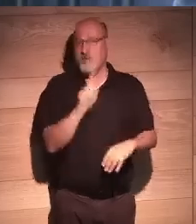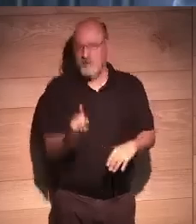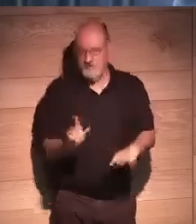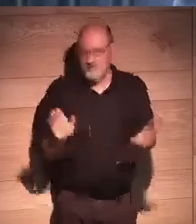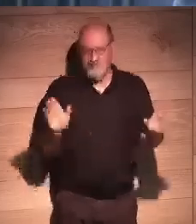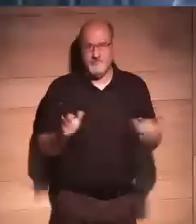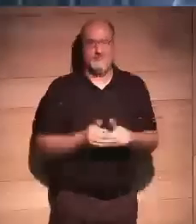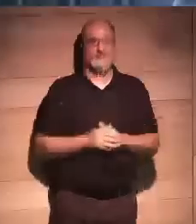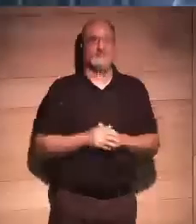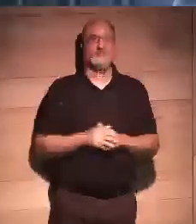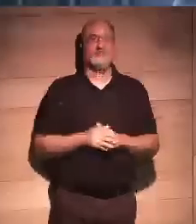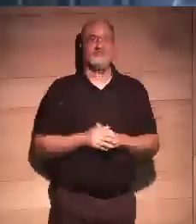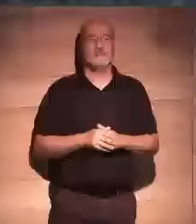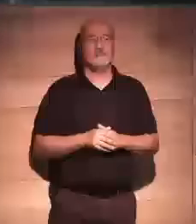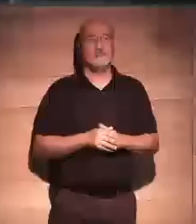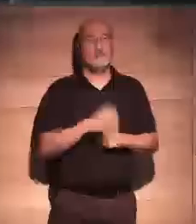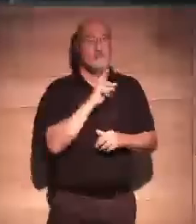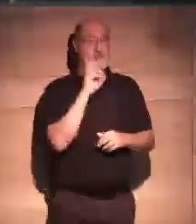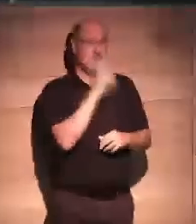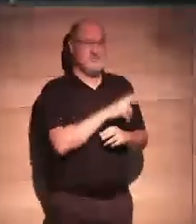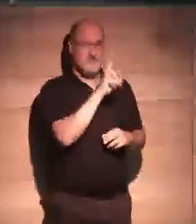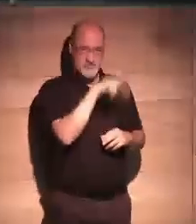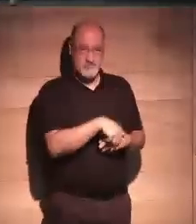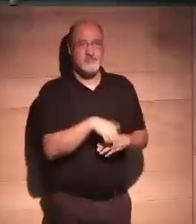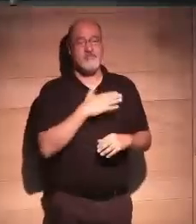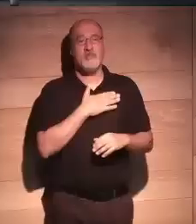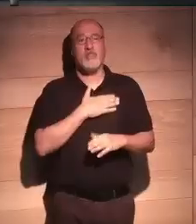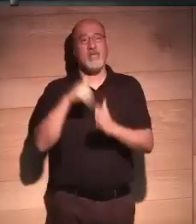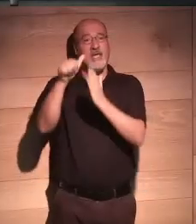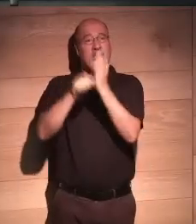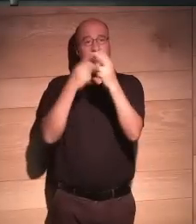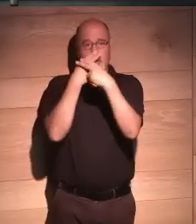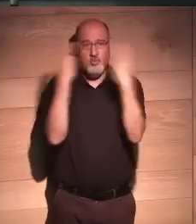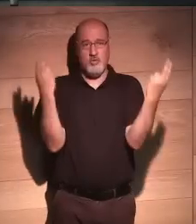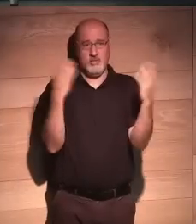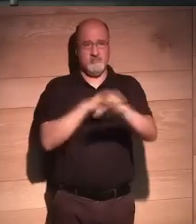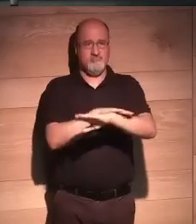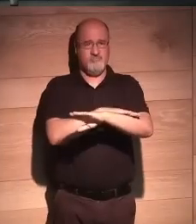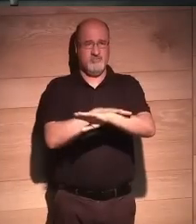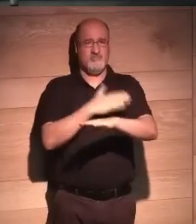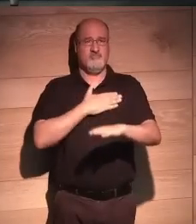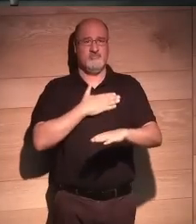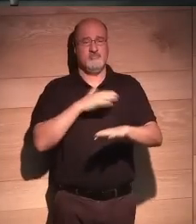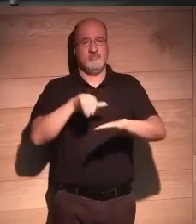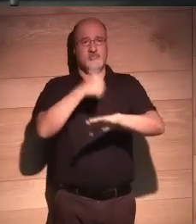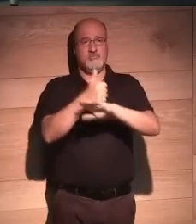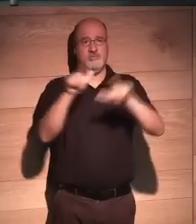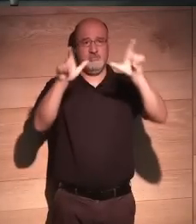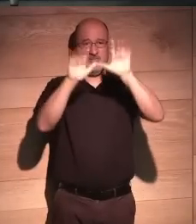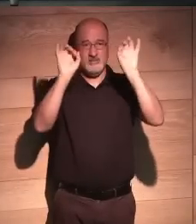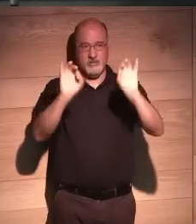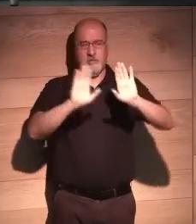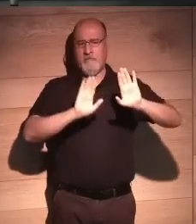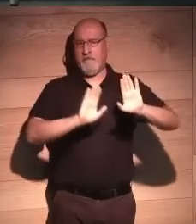Pero bueno. Pero es verdad que la cadena pública, yo creo que, bueno, incumplió, digamos, su máxima, que es voy a